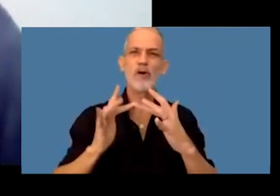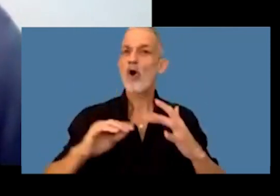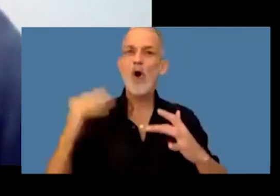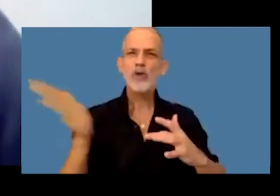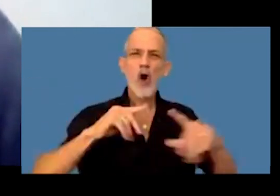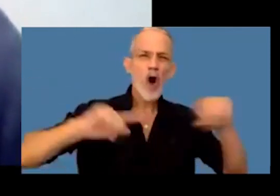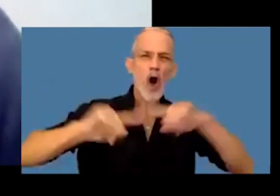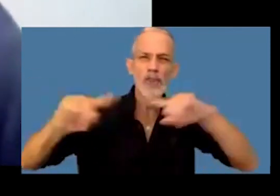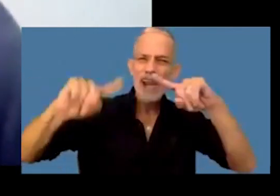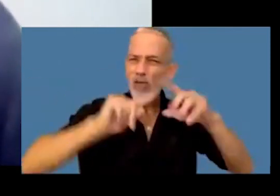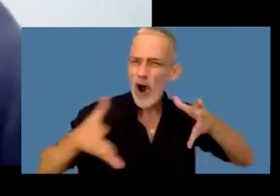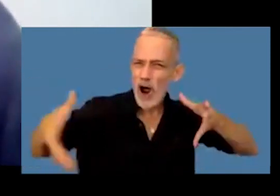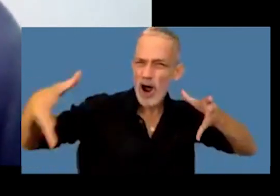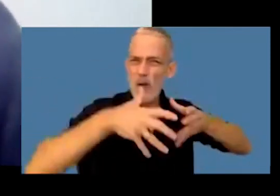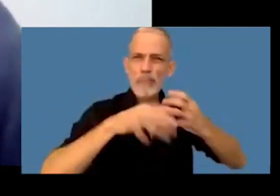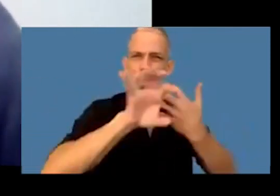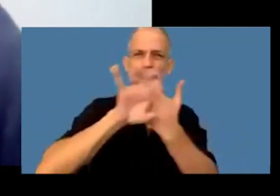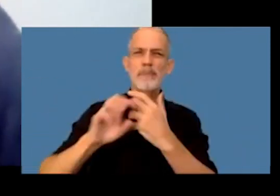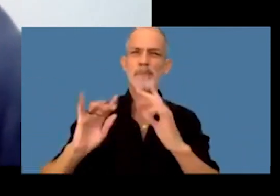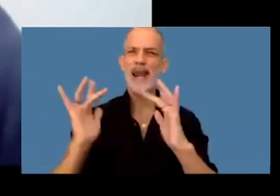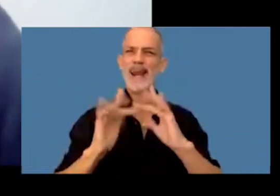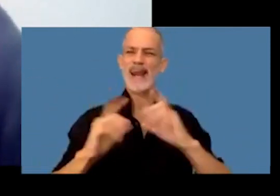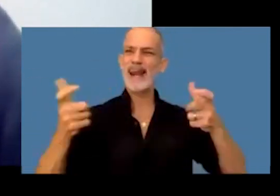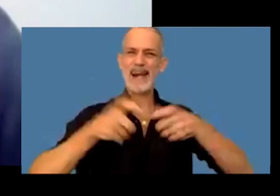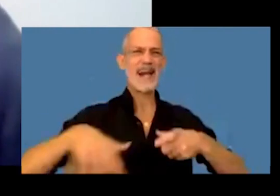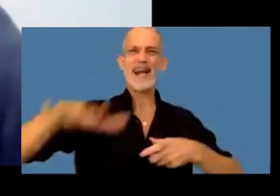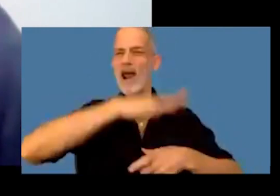si hay alguna cuestión en particular que salga o que surja en la reunión